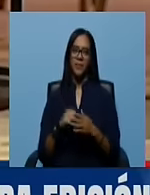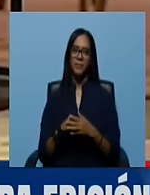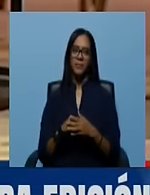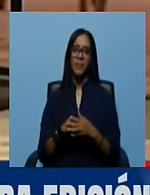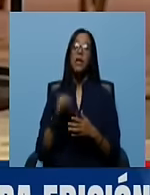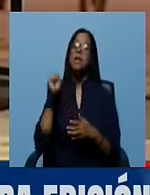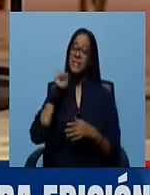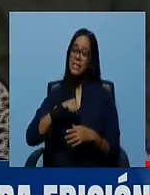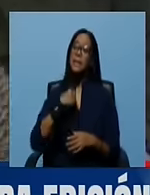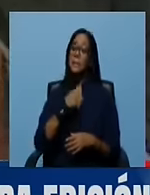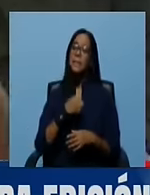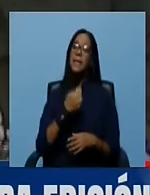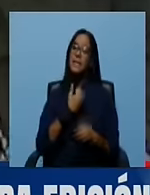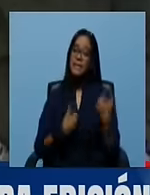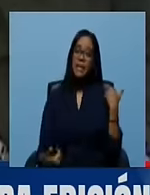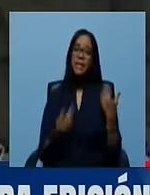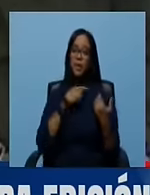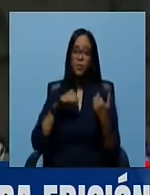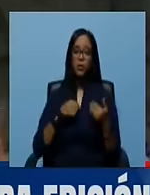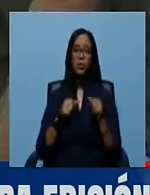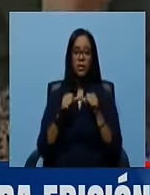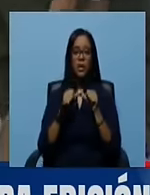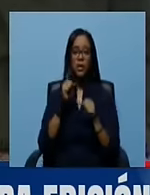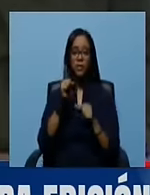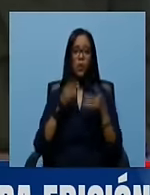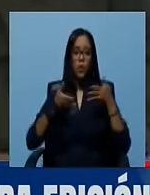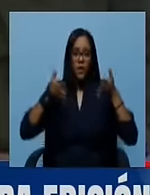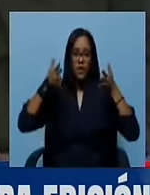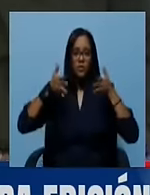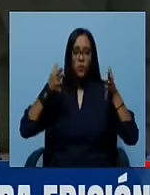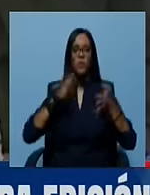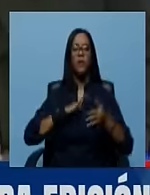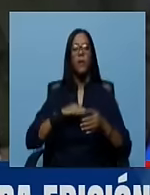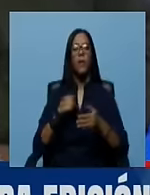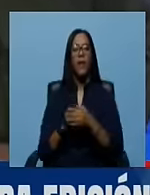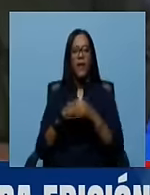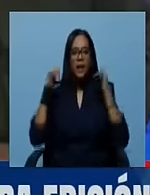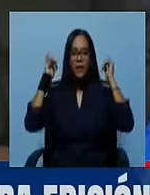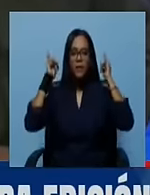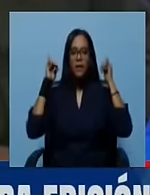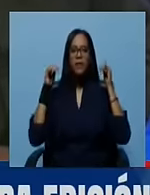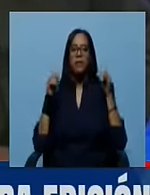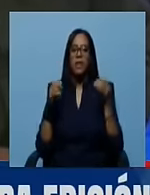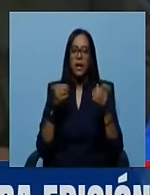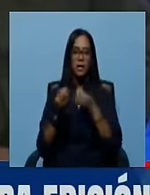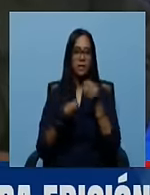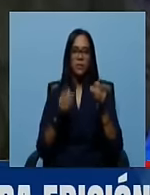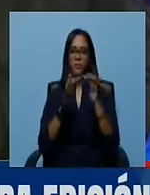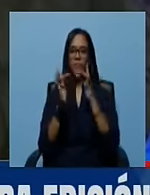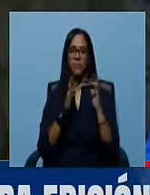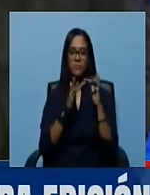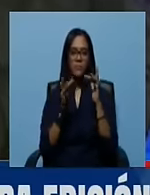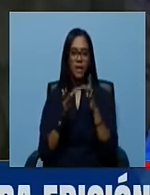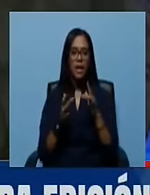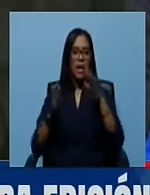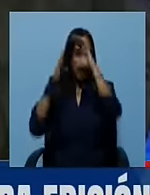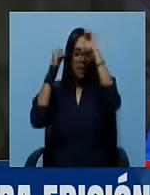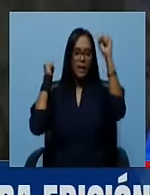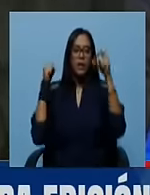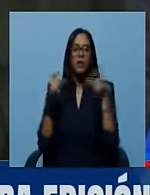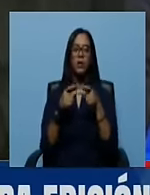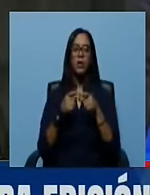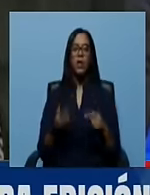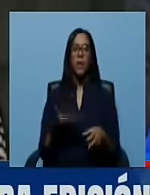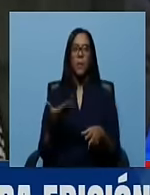presidente. Nosotros, siguiendo sus orientaciones, estuvimos en la feria y ahí hicimos, de la mano de nuestro embajador, varias reuniones importantes.